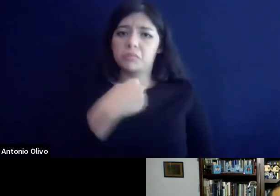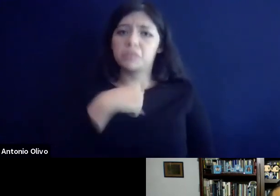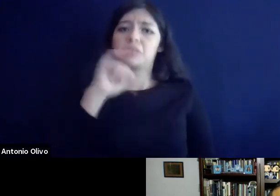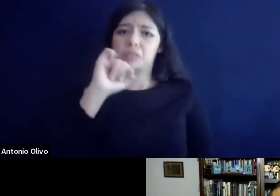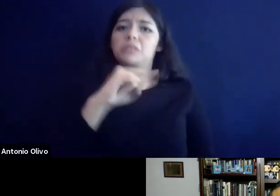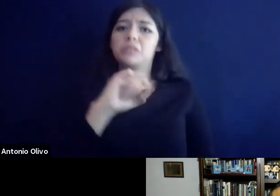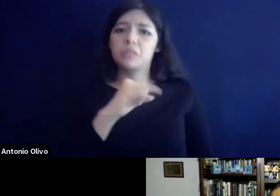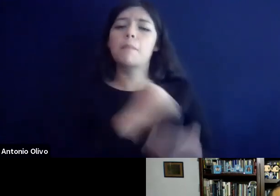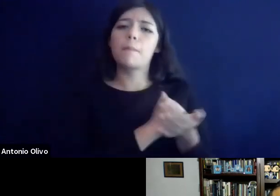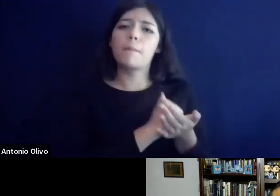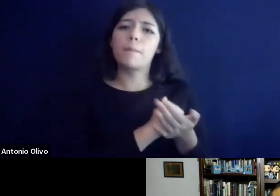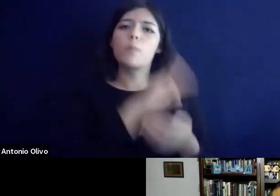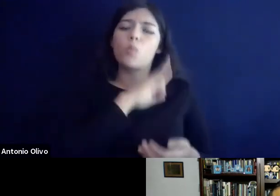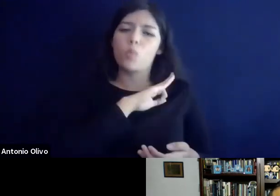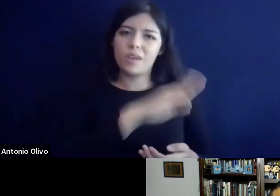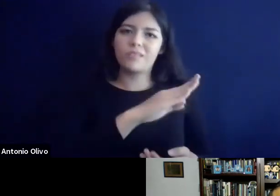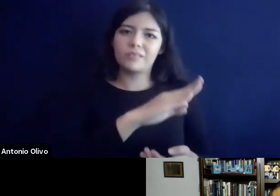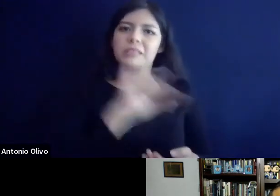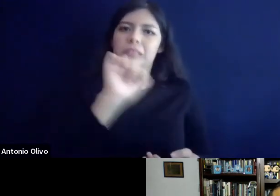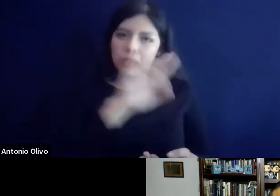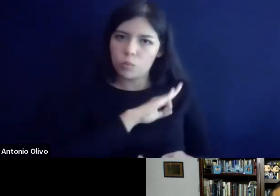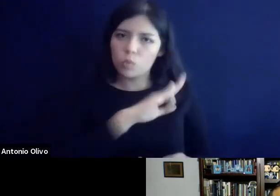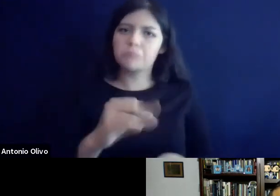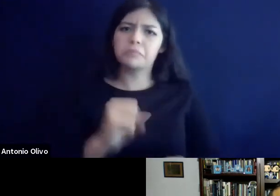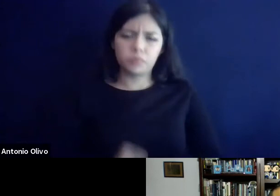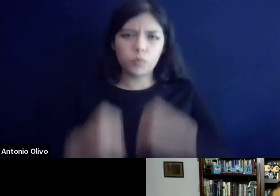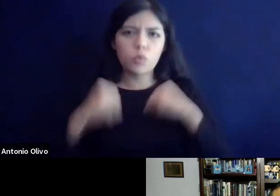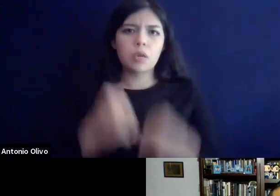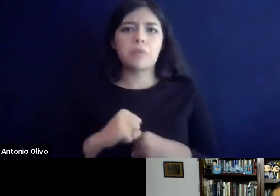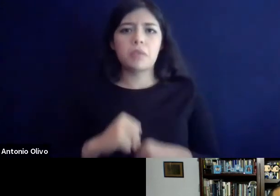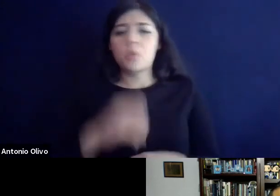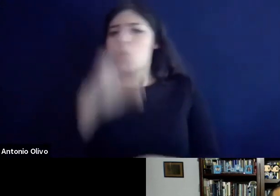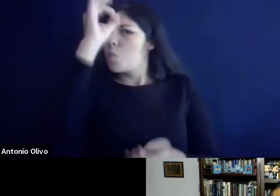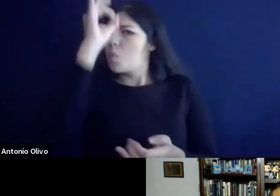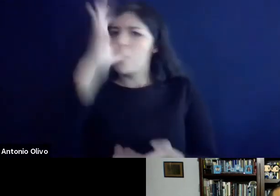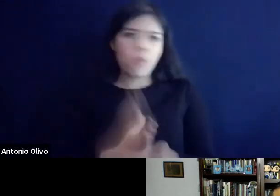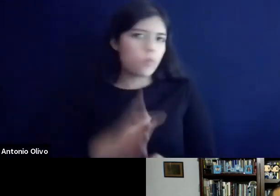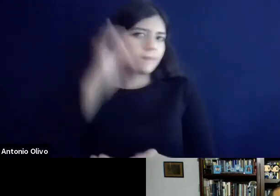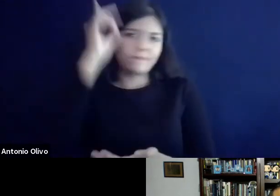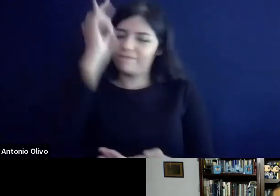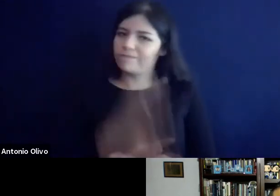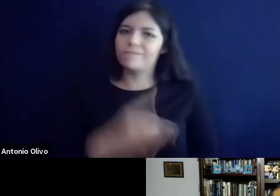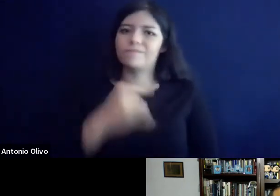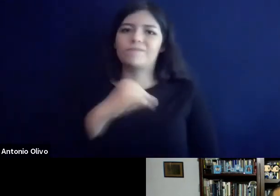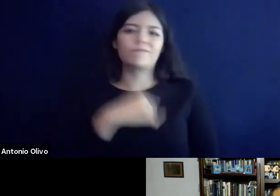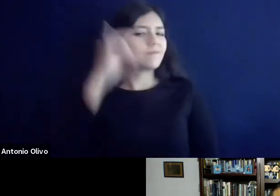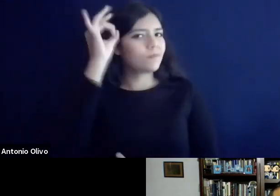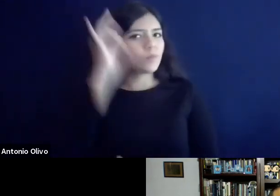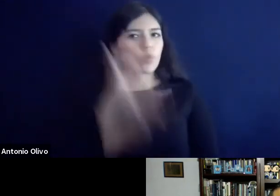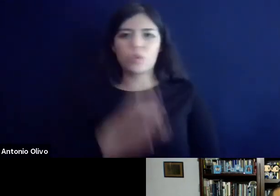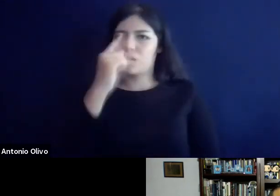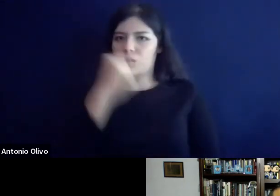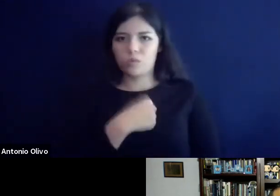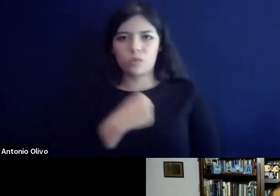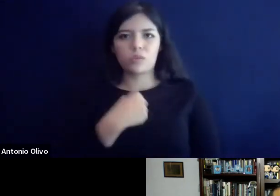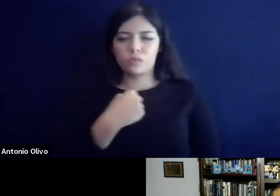No hay otro ser humano. Y no, no, no. Y sigues y sigues y sigues porque cualquier ser humano, cuando hace las cosas